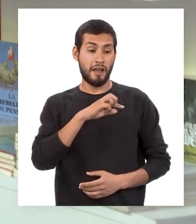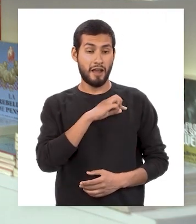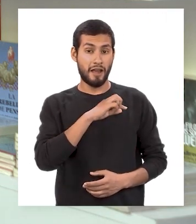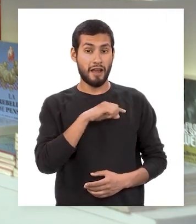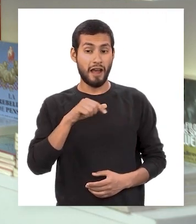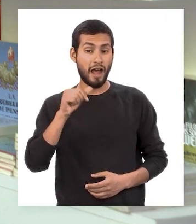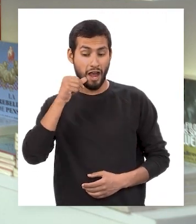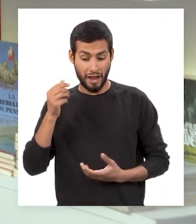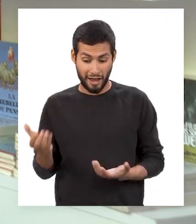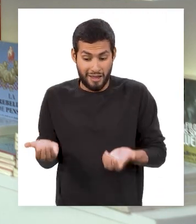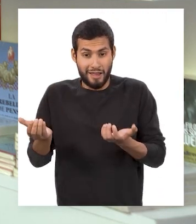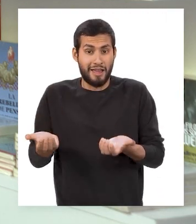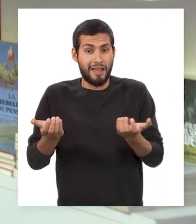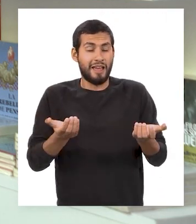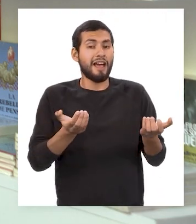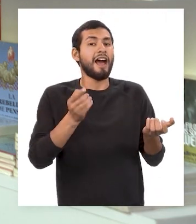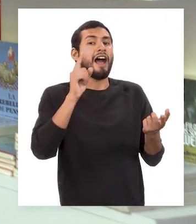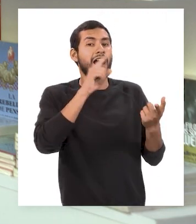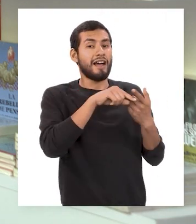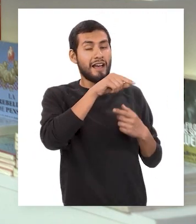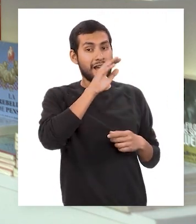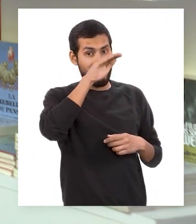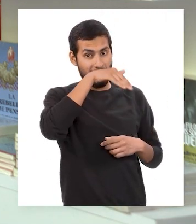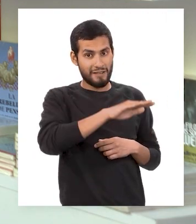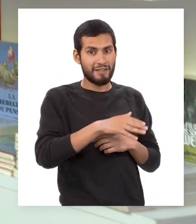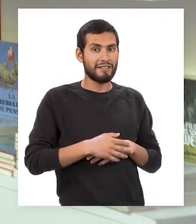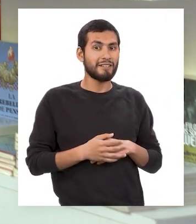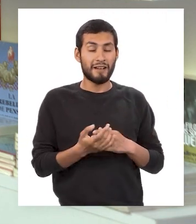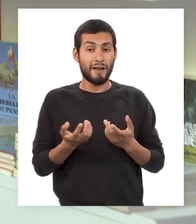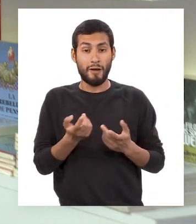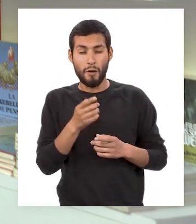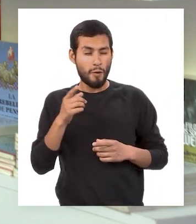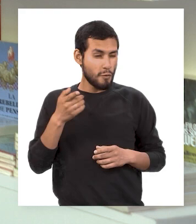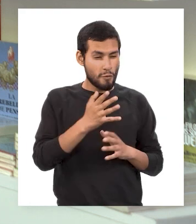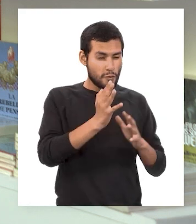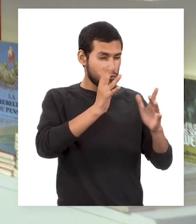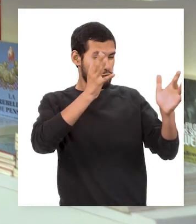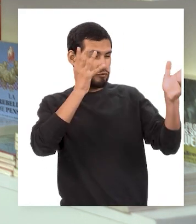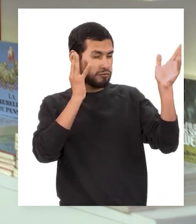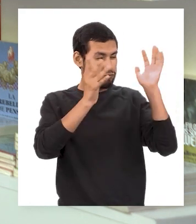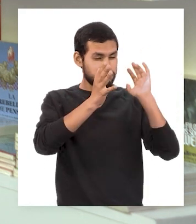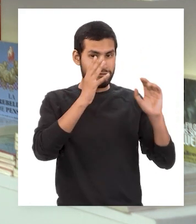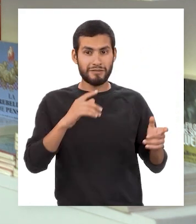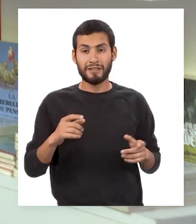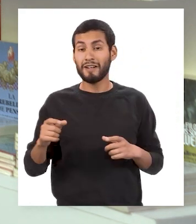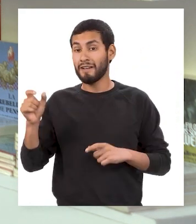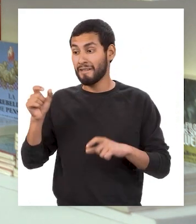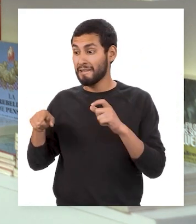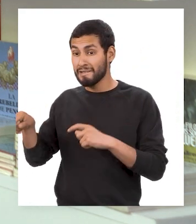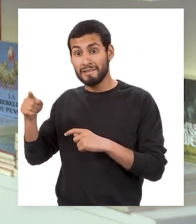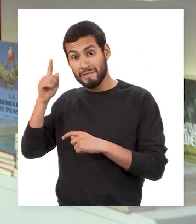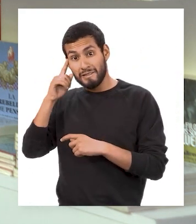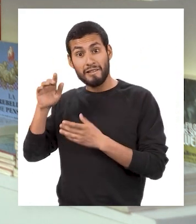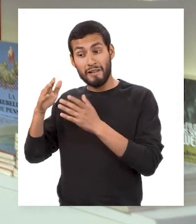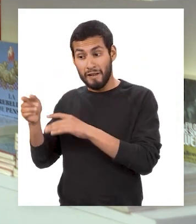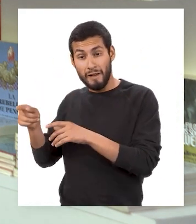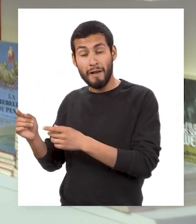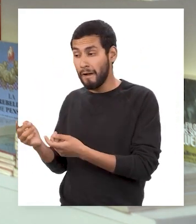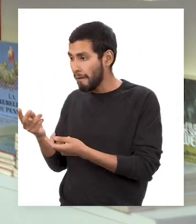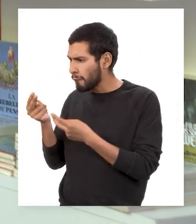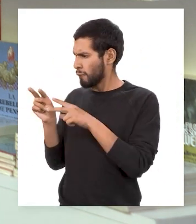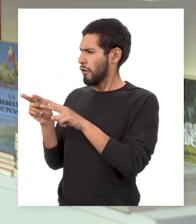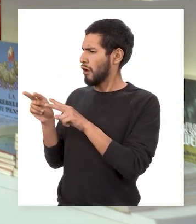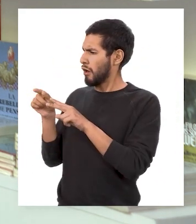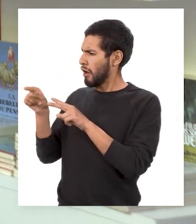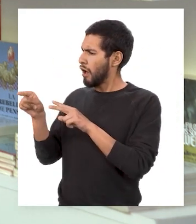Passepartout se llevó a Aude en brazos hasta el elefante. Pronto atravesaron el bosque, y aunque los que estaban en la incineración del rajá